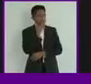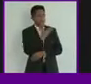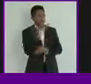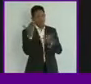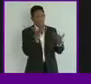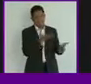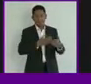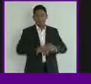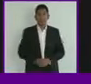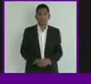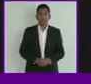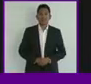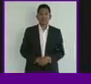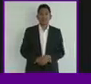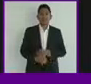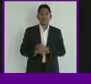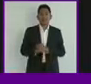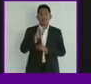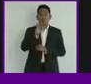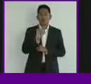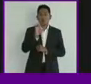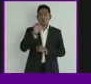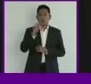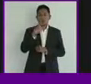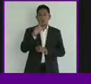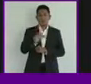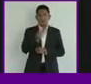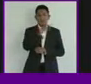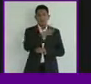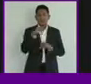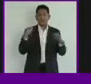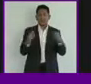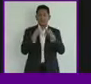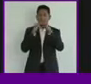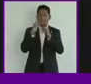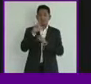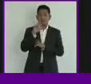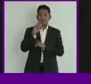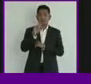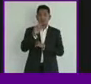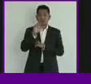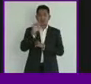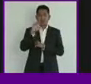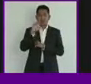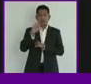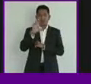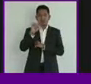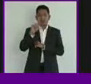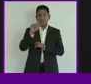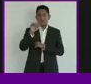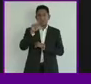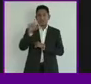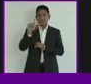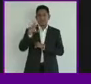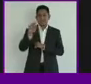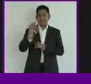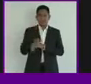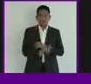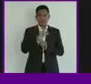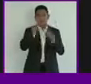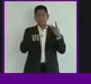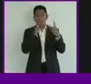López, estudiante del Instituto de Educación Superior Rosario Castellanos. Larisa Ivette Ramírez Cárdenas, estudiante de la Facultad de Derecho de la Universidad La